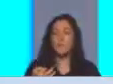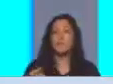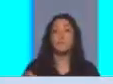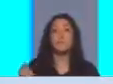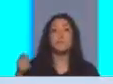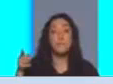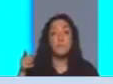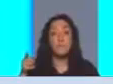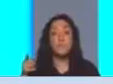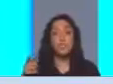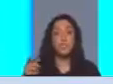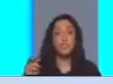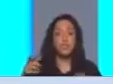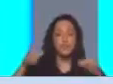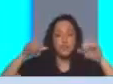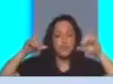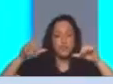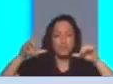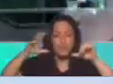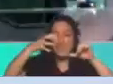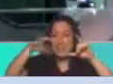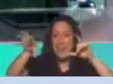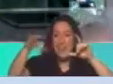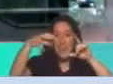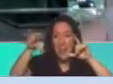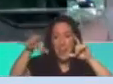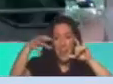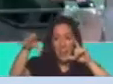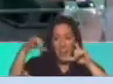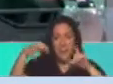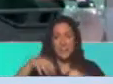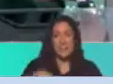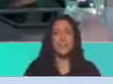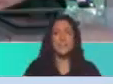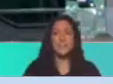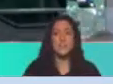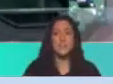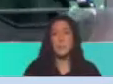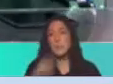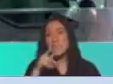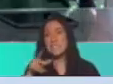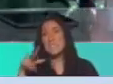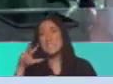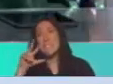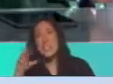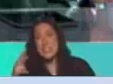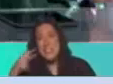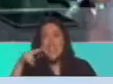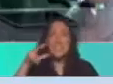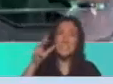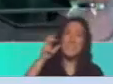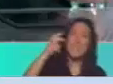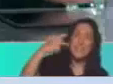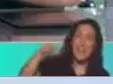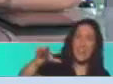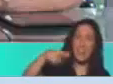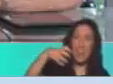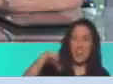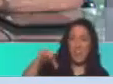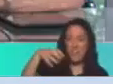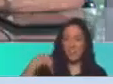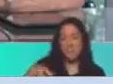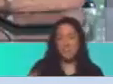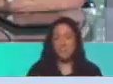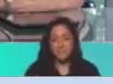un inmenso radar algunos dicen es un radar con un satélite un radar muy importante que